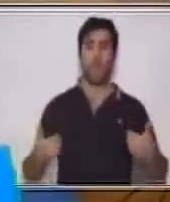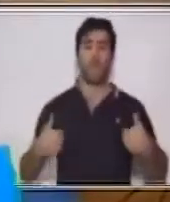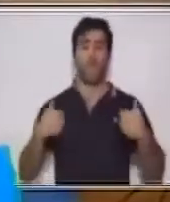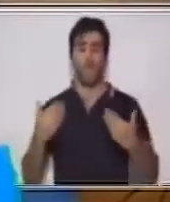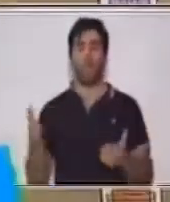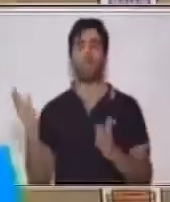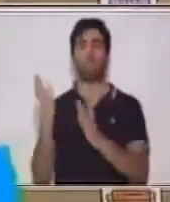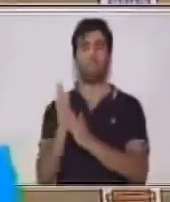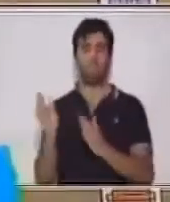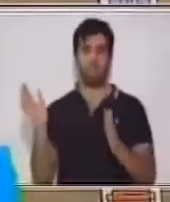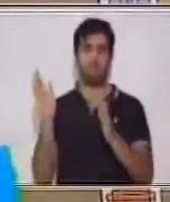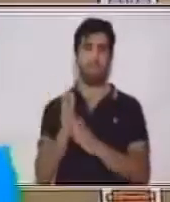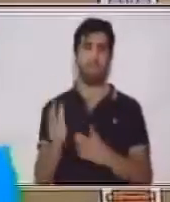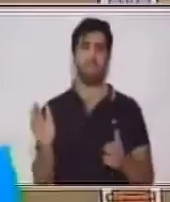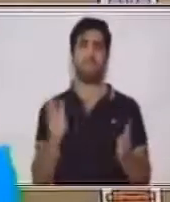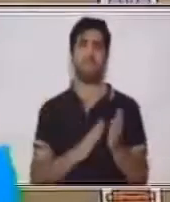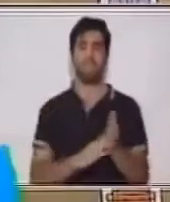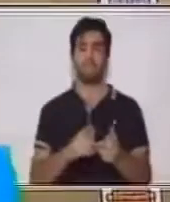Hace palmas,